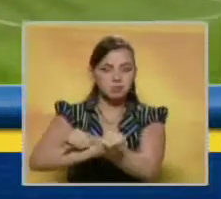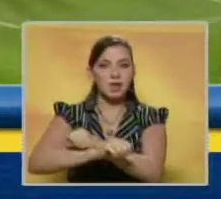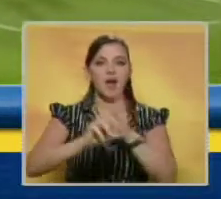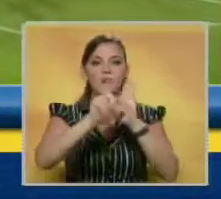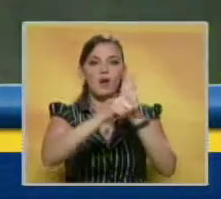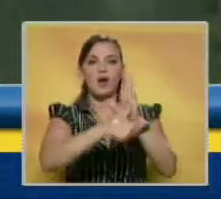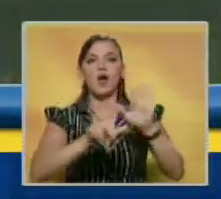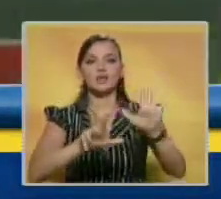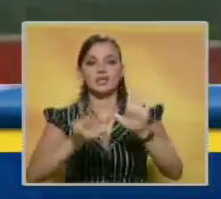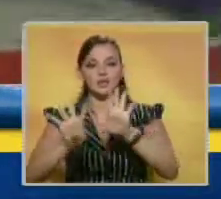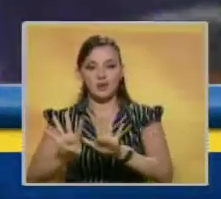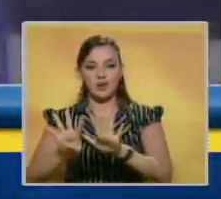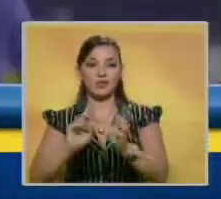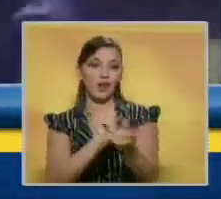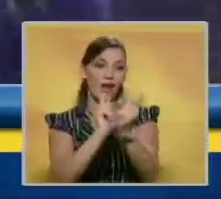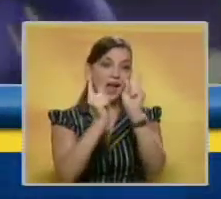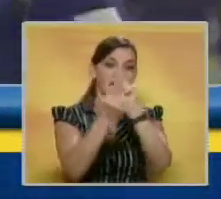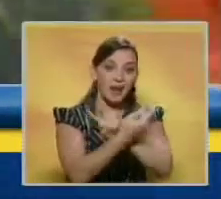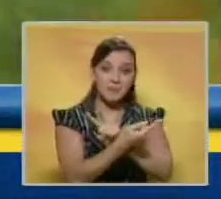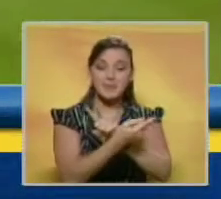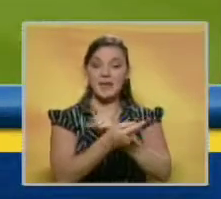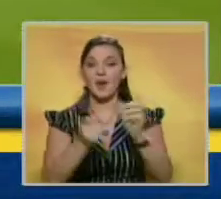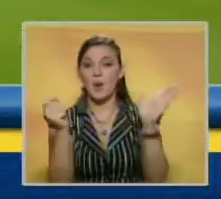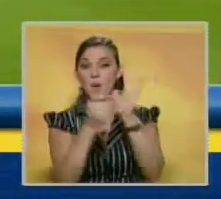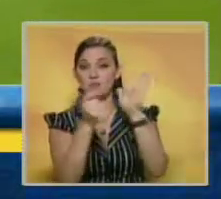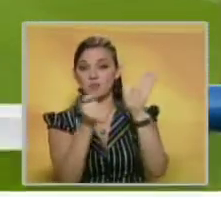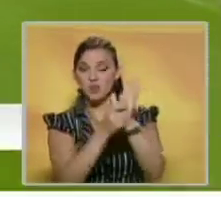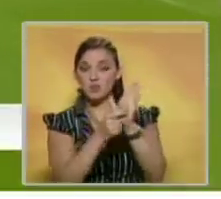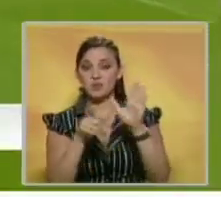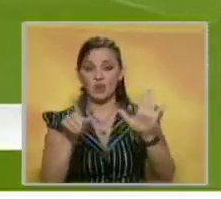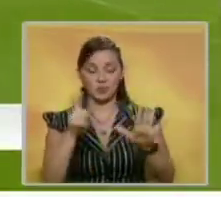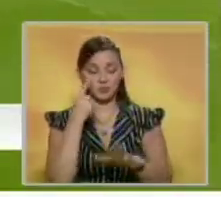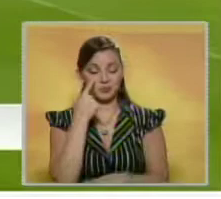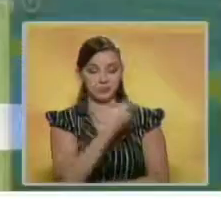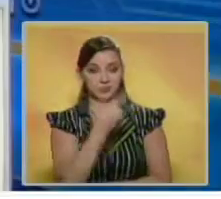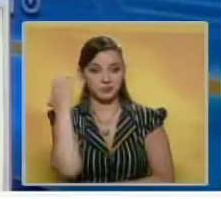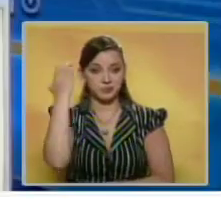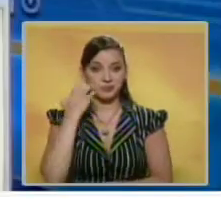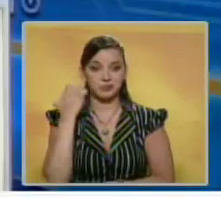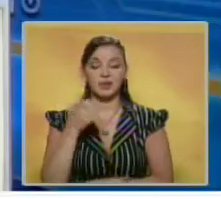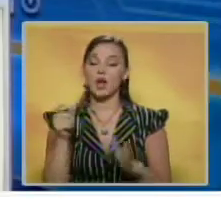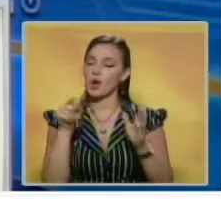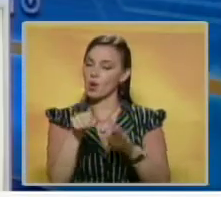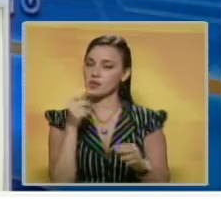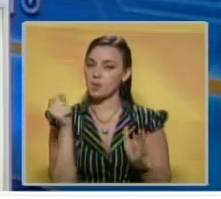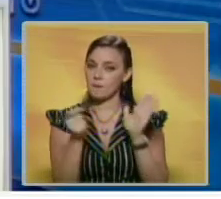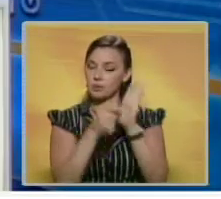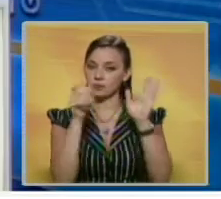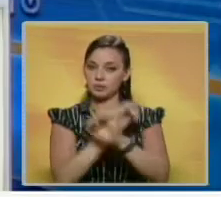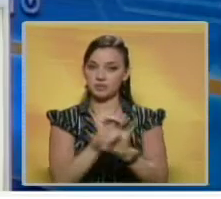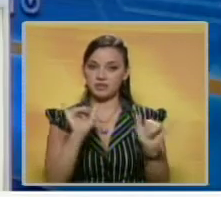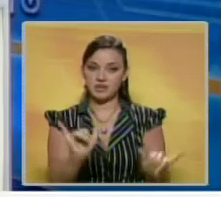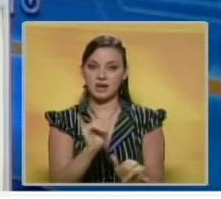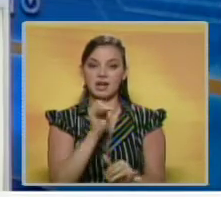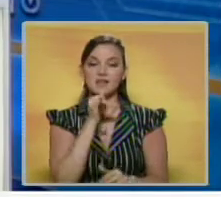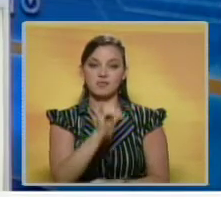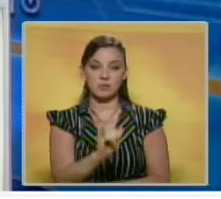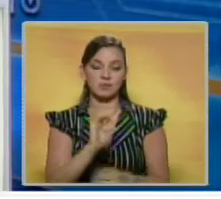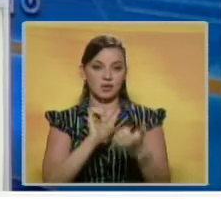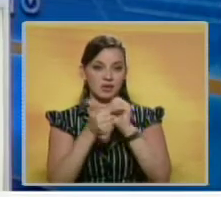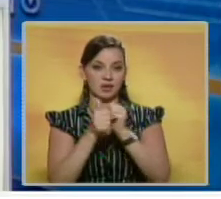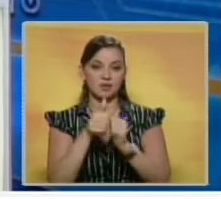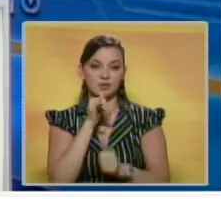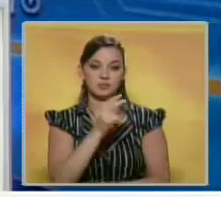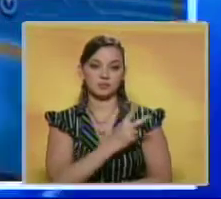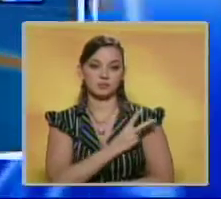89 dieron la vuelta al partido para el cuadro viola, que se mete en puestos de Europa League. Bien, y con esto ponemos punto final a la información